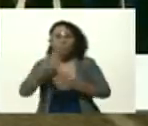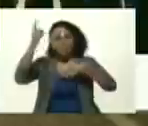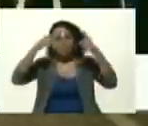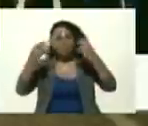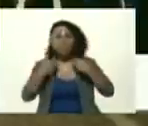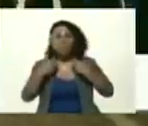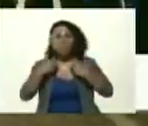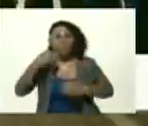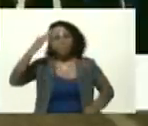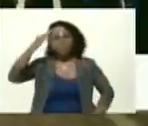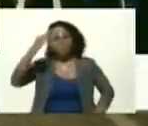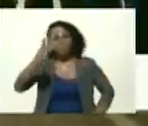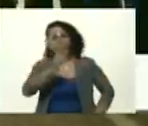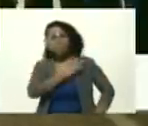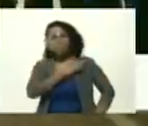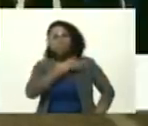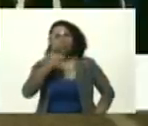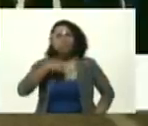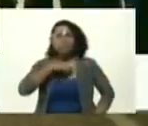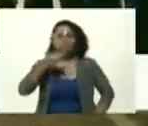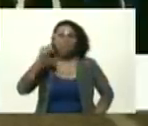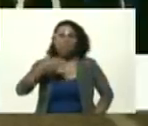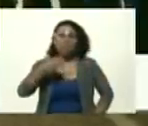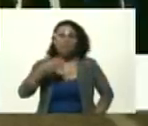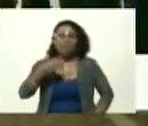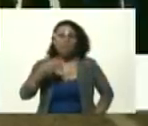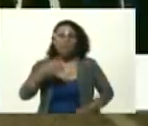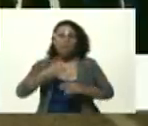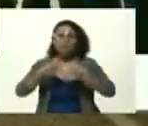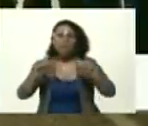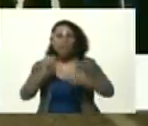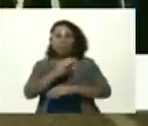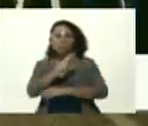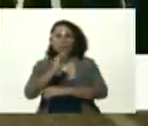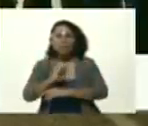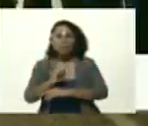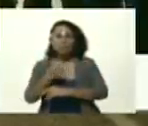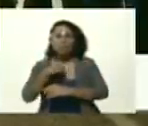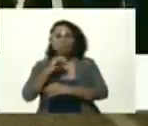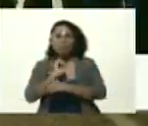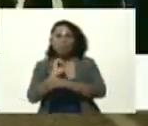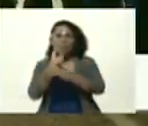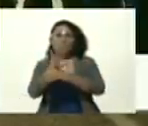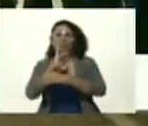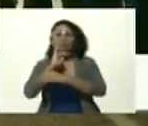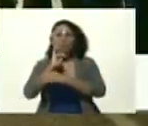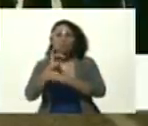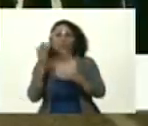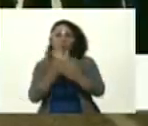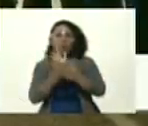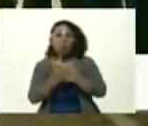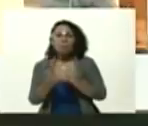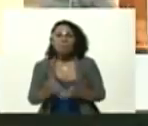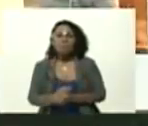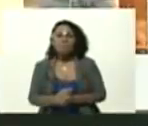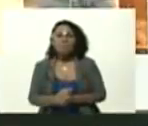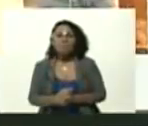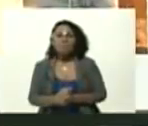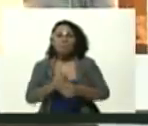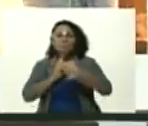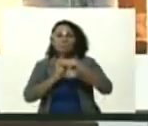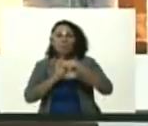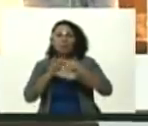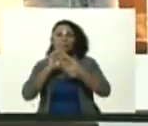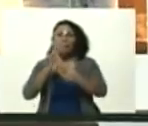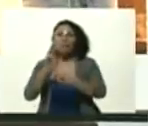jefe. Bueno, desde aquí, desde esta tierra zuliana, le enviamos muy buenas noticias. Afortunadamente, la